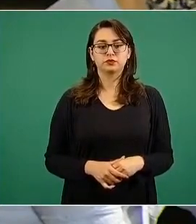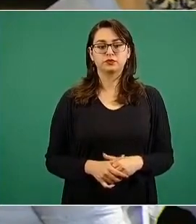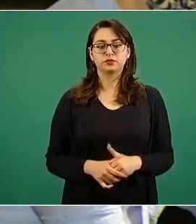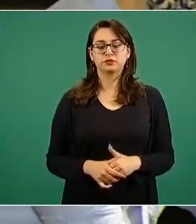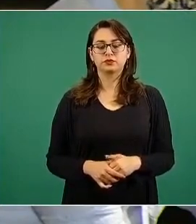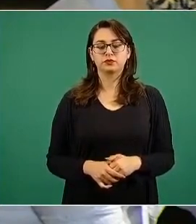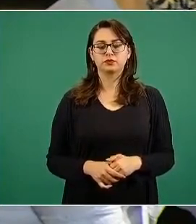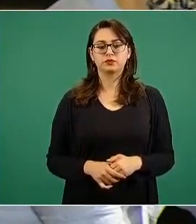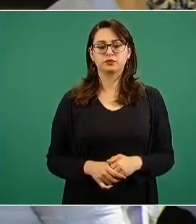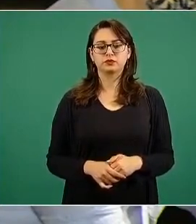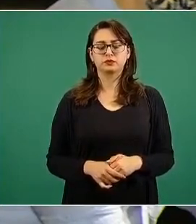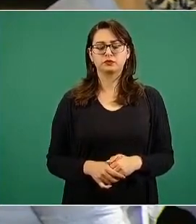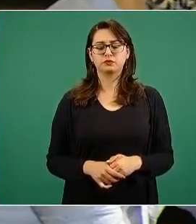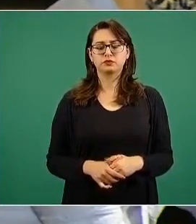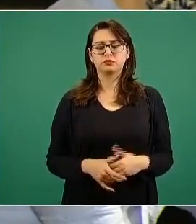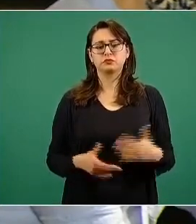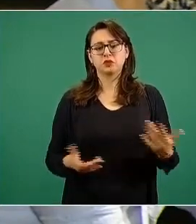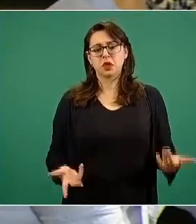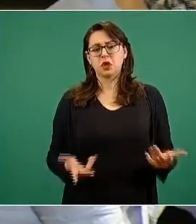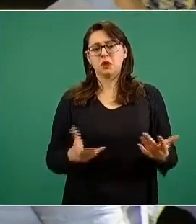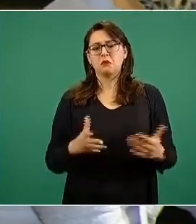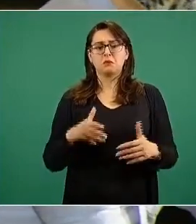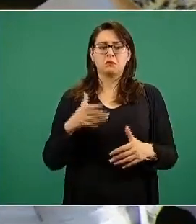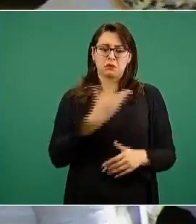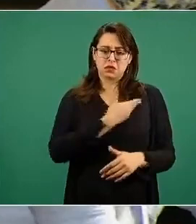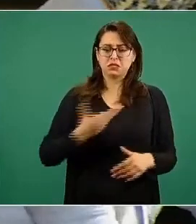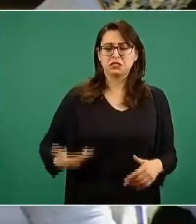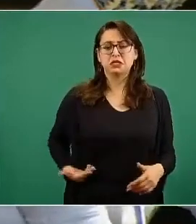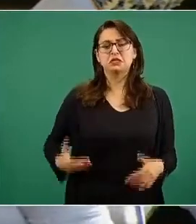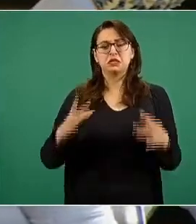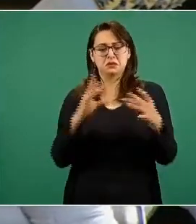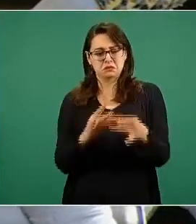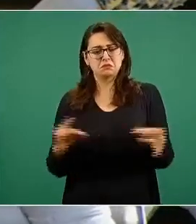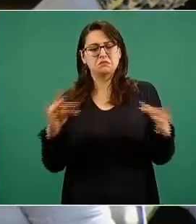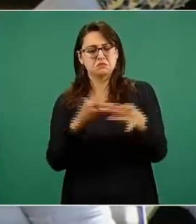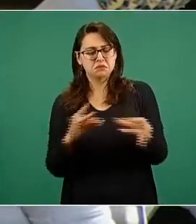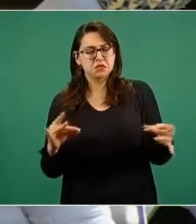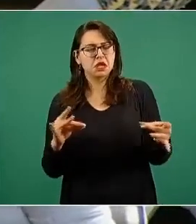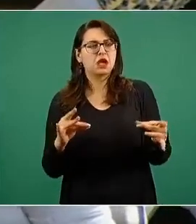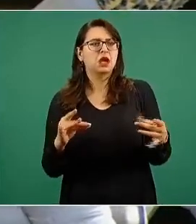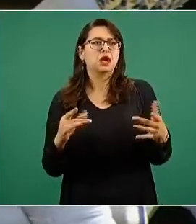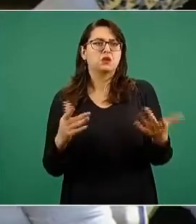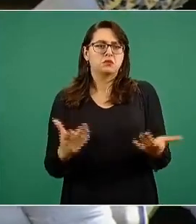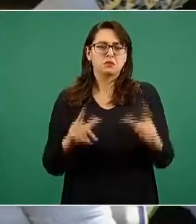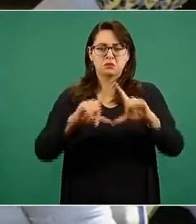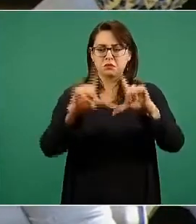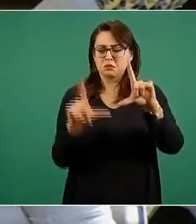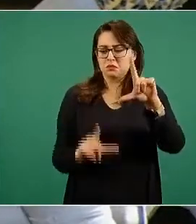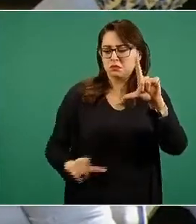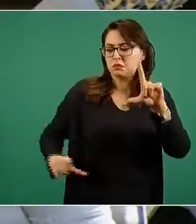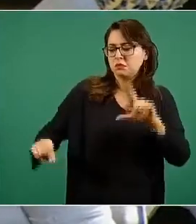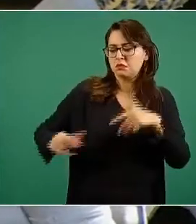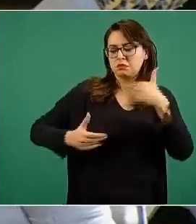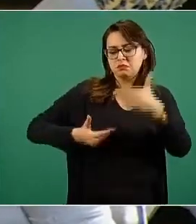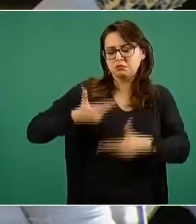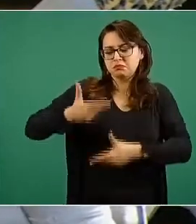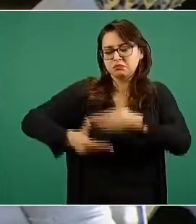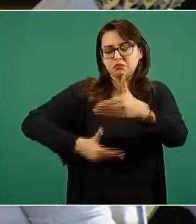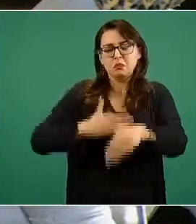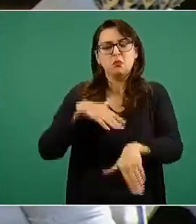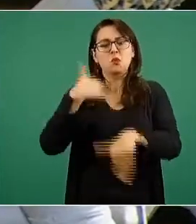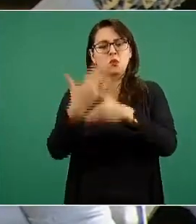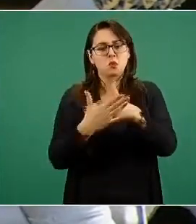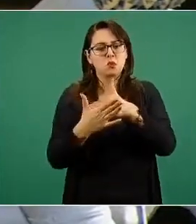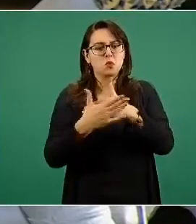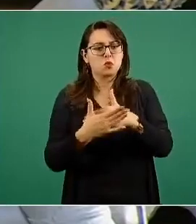estados y hasta particulares puedan, cumpliendo los requisitos adecuados de COFEPRIS y todos los permisos,